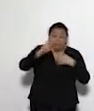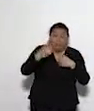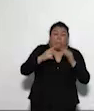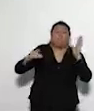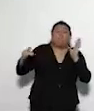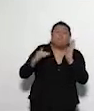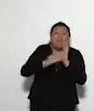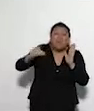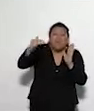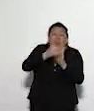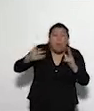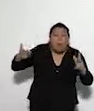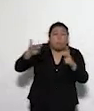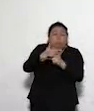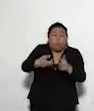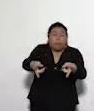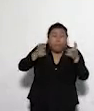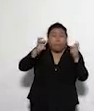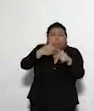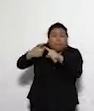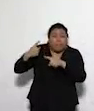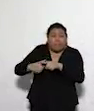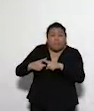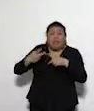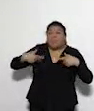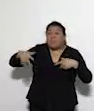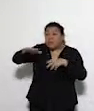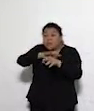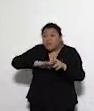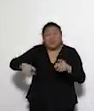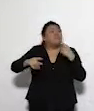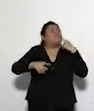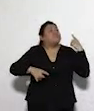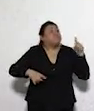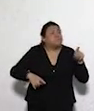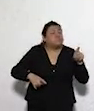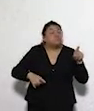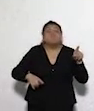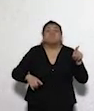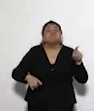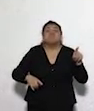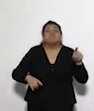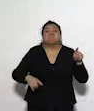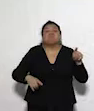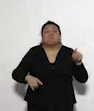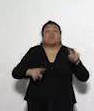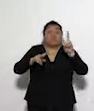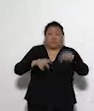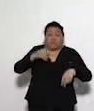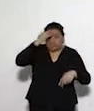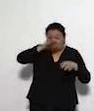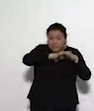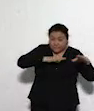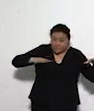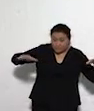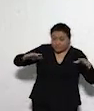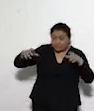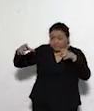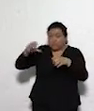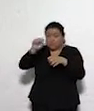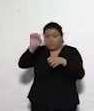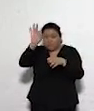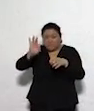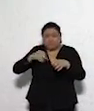del 90% no fue denunciado. El 60% de quienes no denunciaron lo